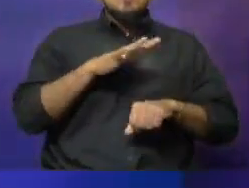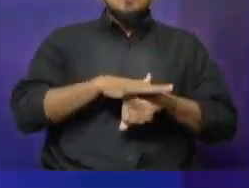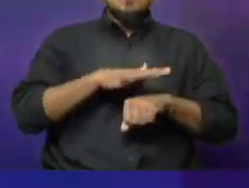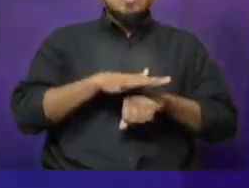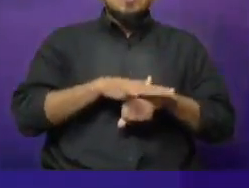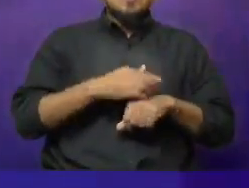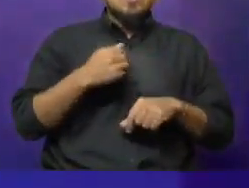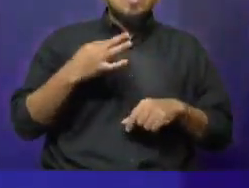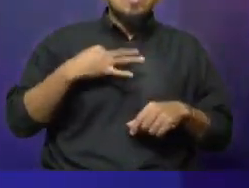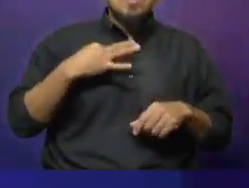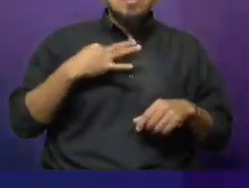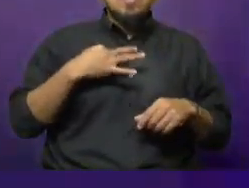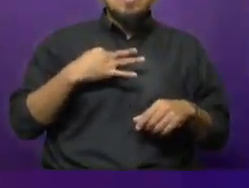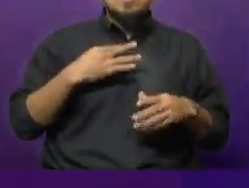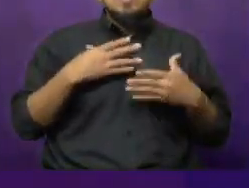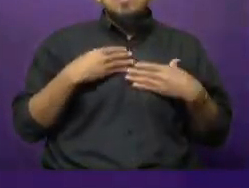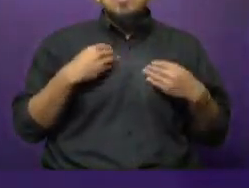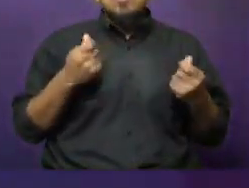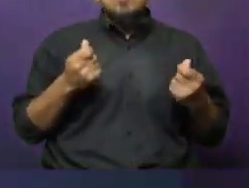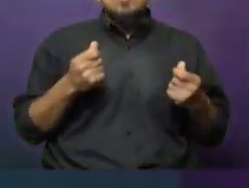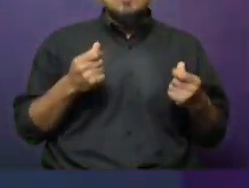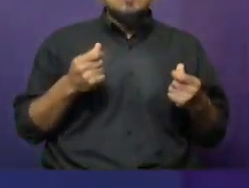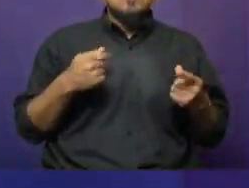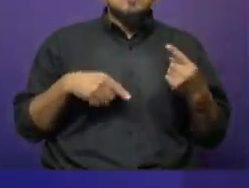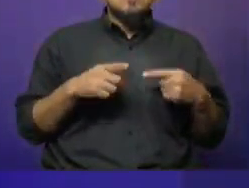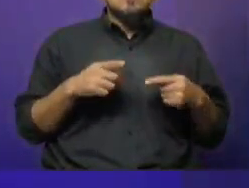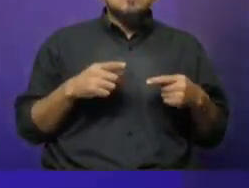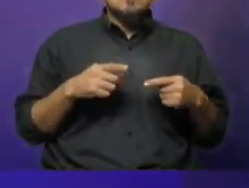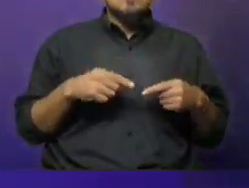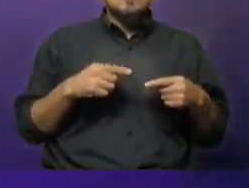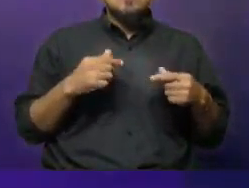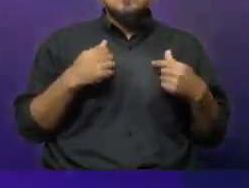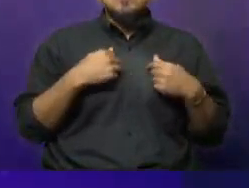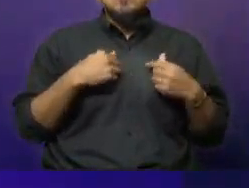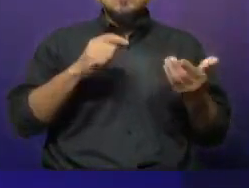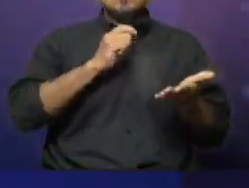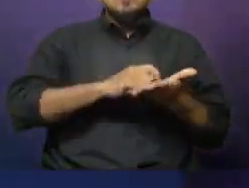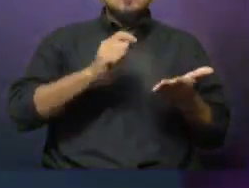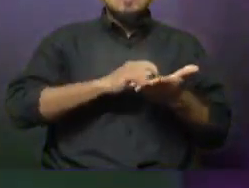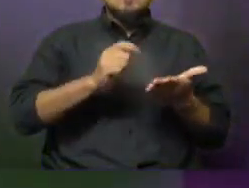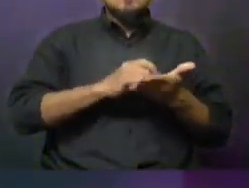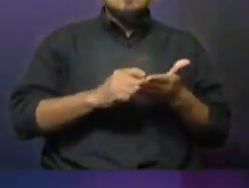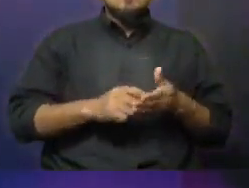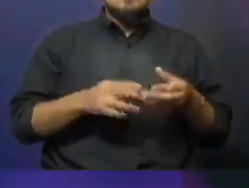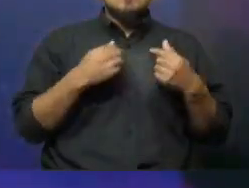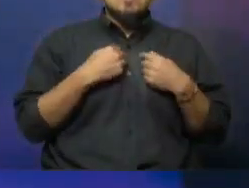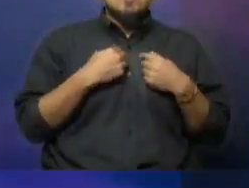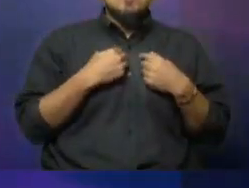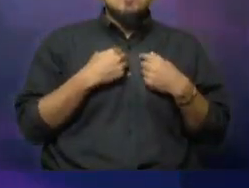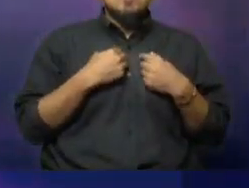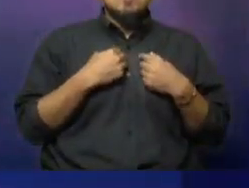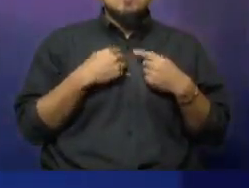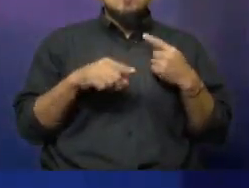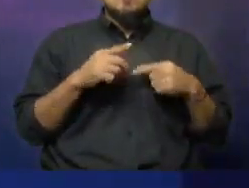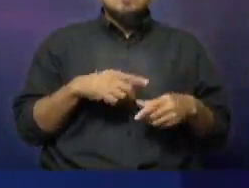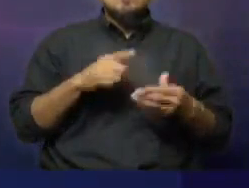vida, emociones, sentires, así. Me pasa que yo escribo mucho de lo que me pasa a mí, es como bastante autorreferencial